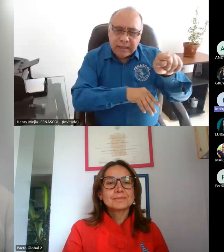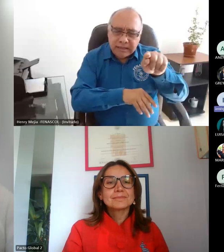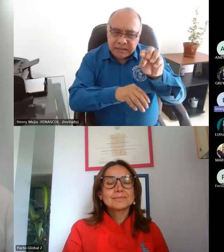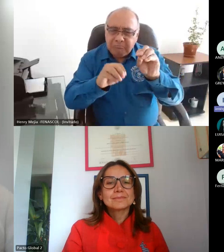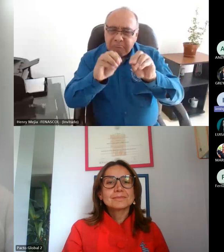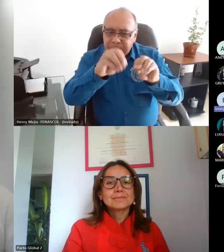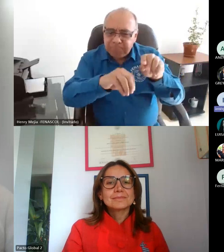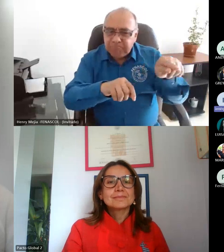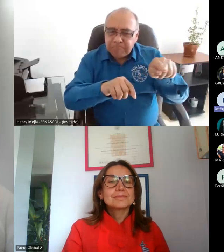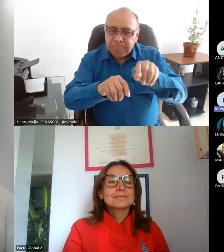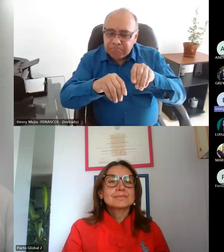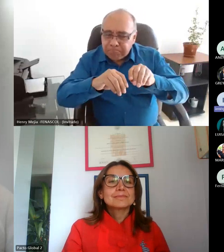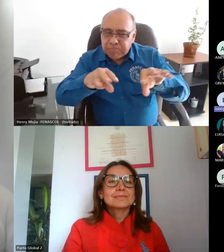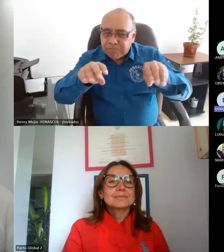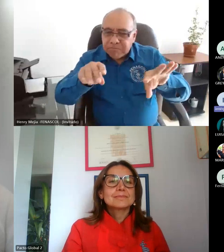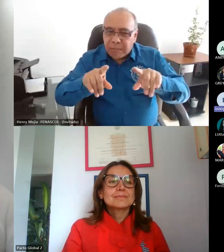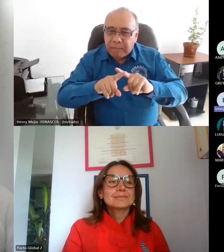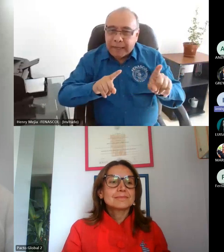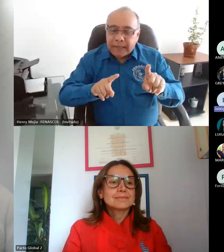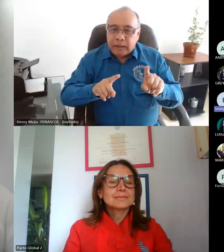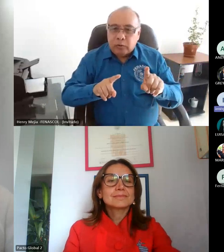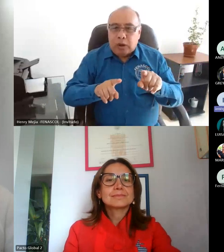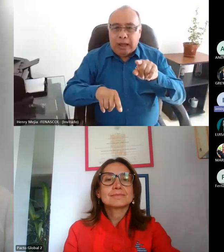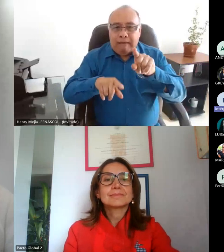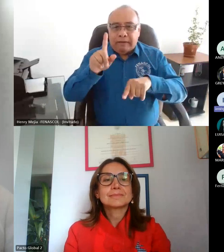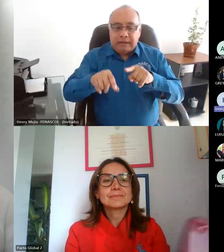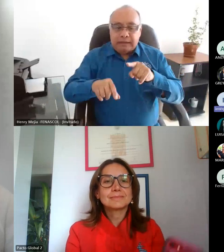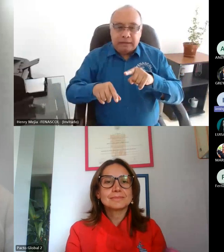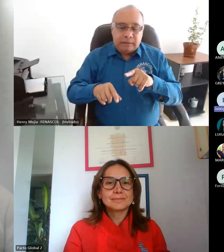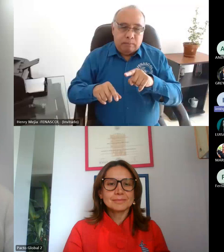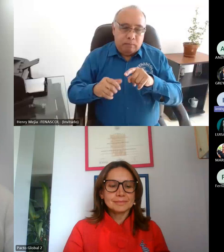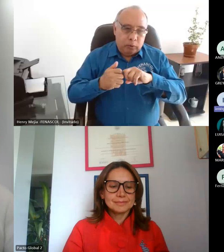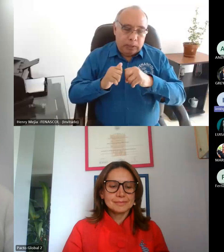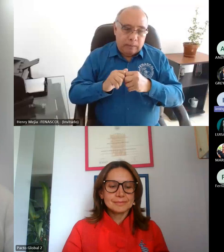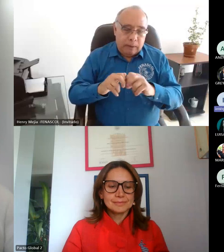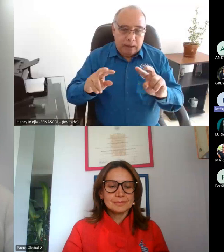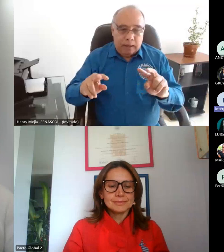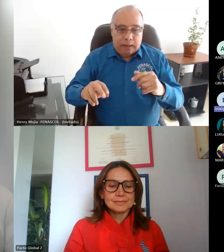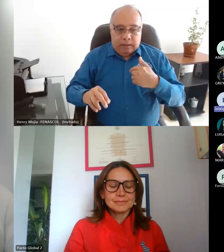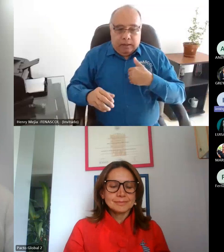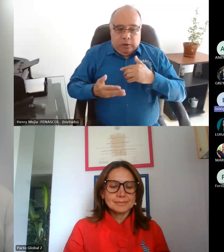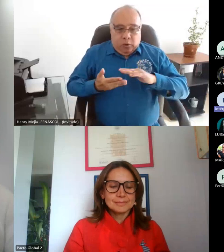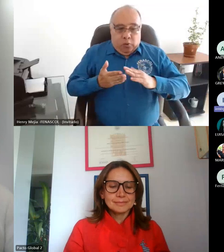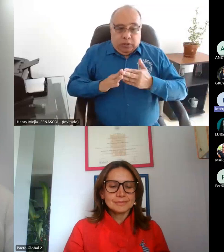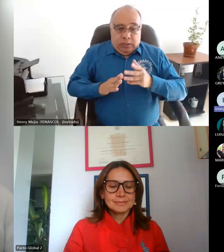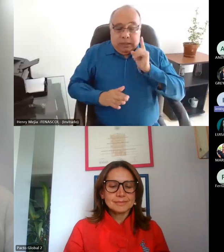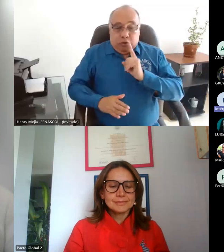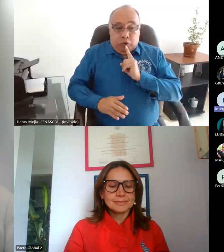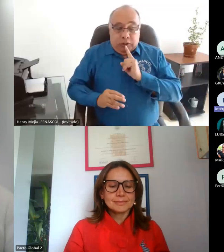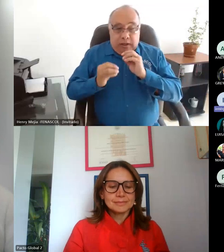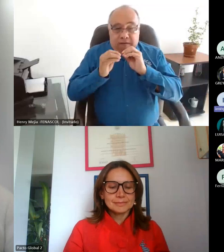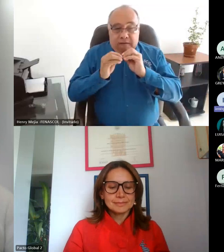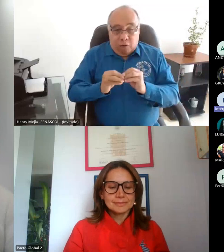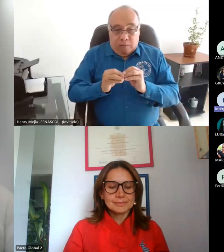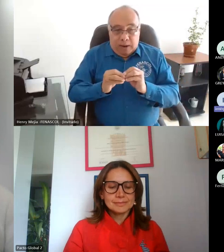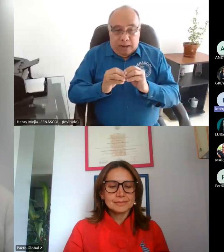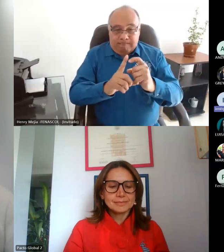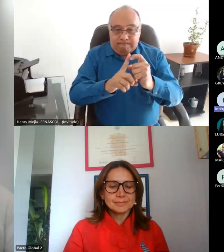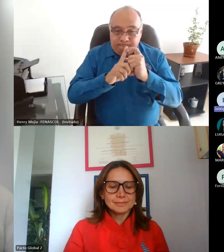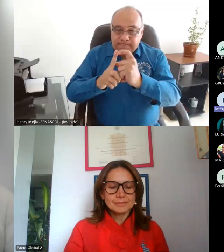ya algunas entidades pues eh se ha compartido se ha retransmitido sí